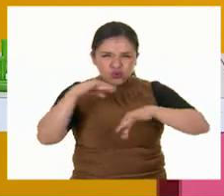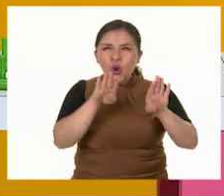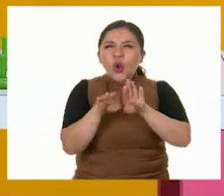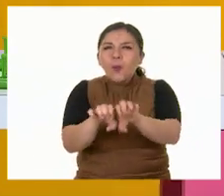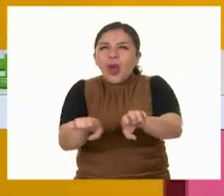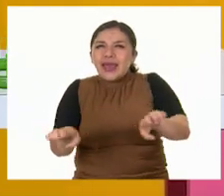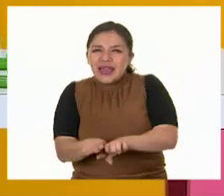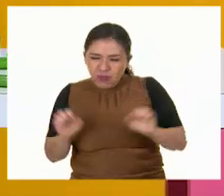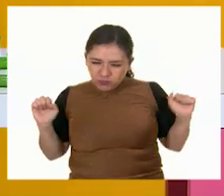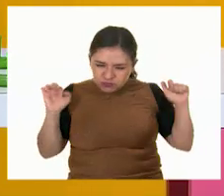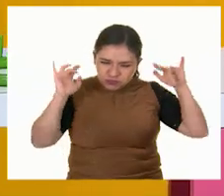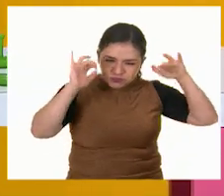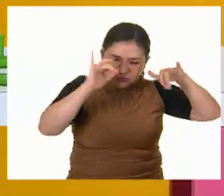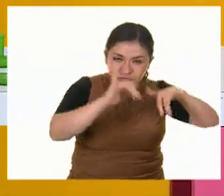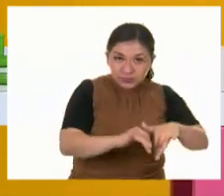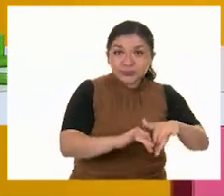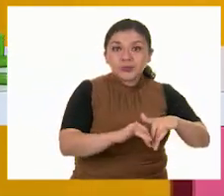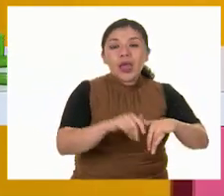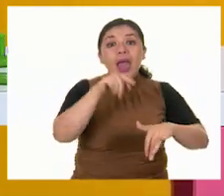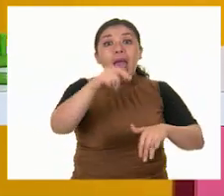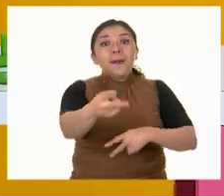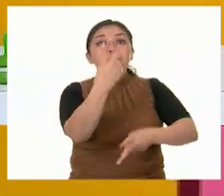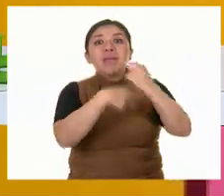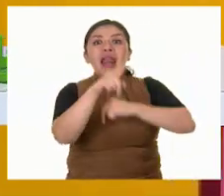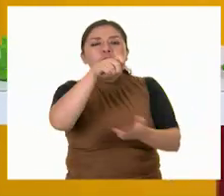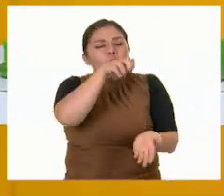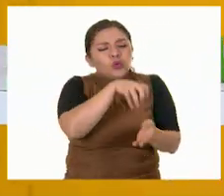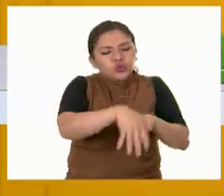equipo y supongamos que el agua está corriendo.